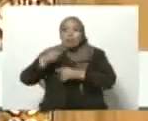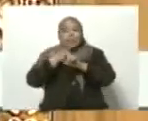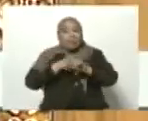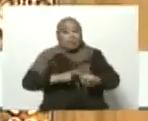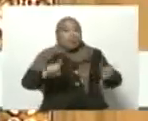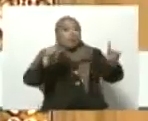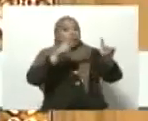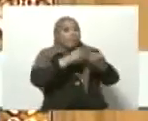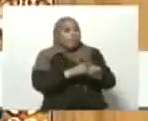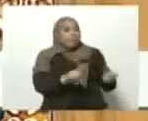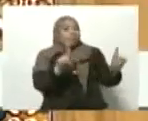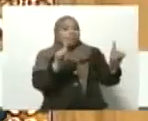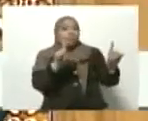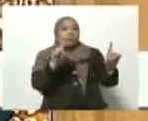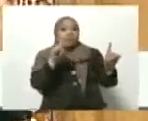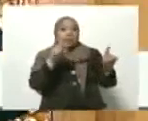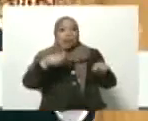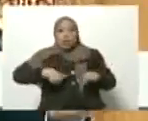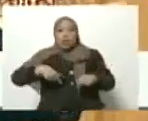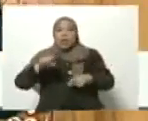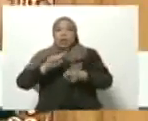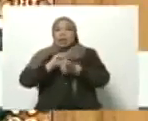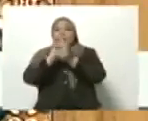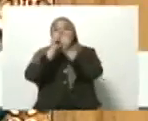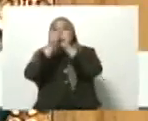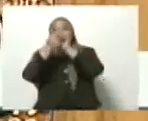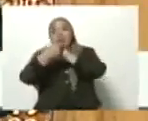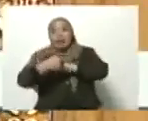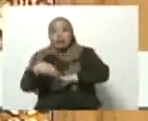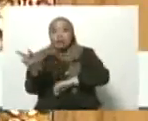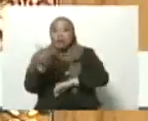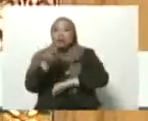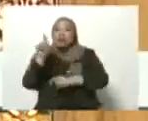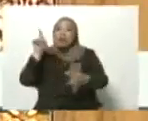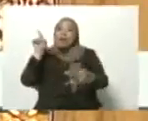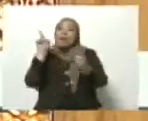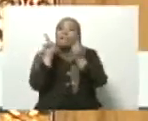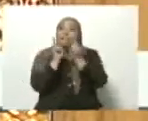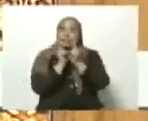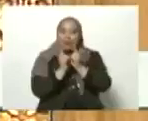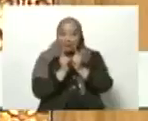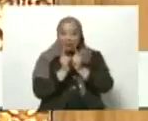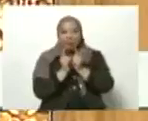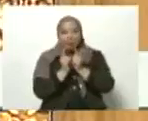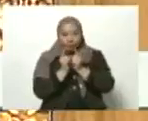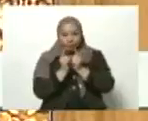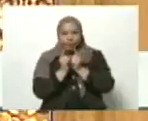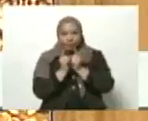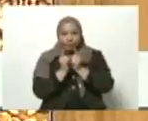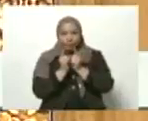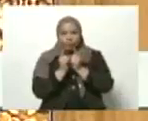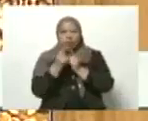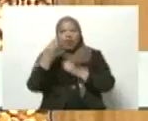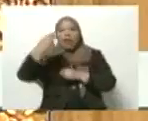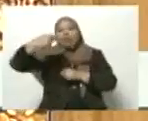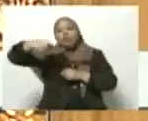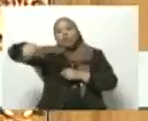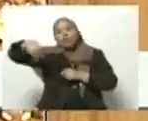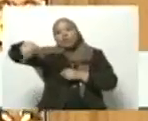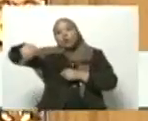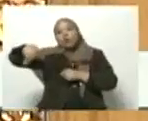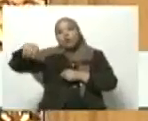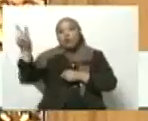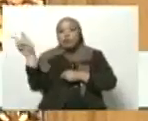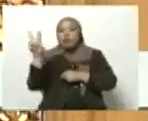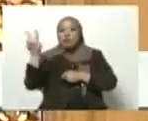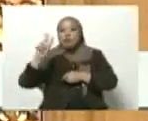caso de Venezuela no ha habido cambios. Y si ha habido cambios, son pequeños. Pero alerto lo siguiente. En noviembre que viene, los republicanos tienen